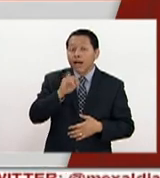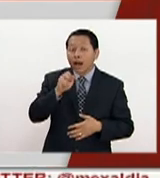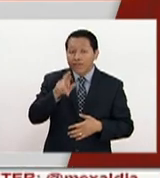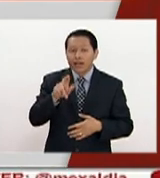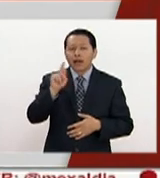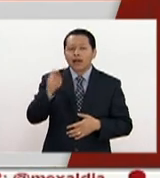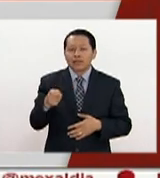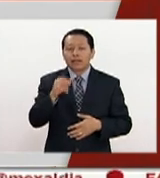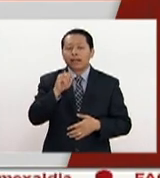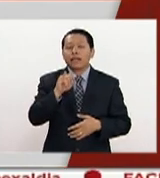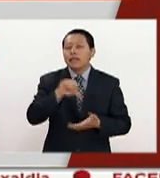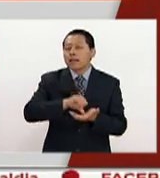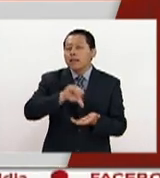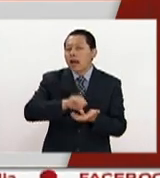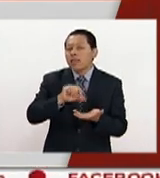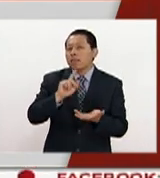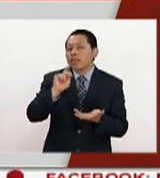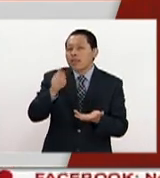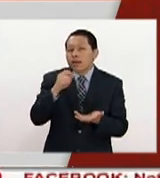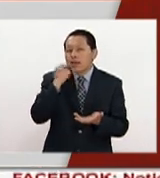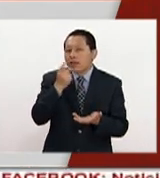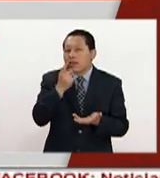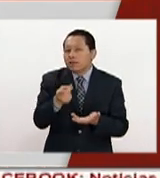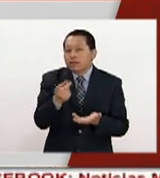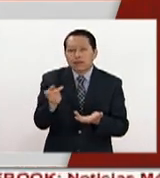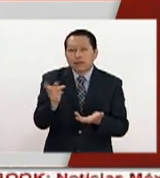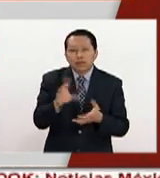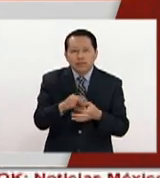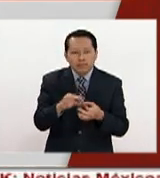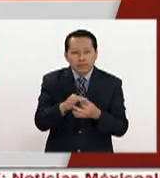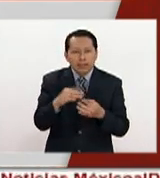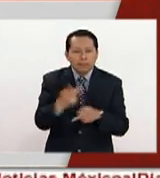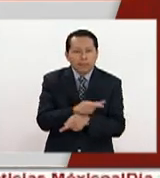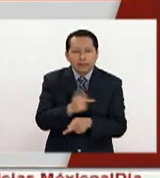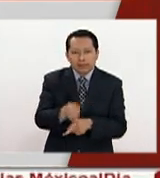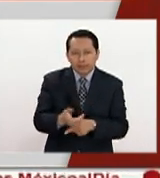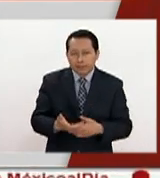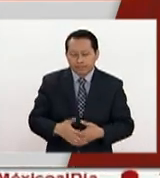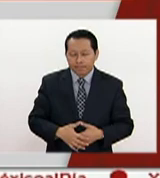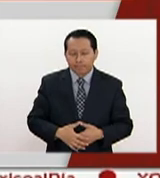¿qué representa Irán y lo que está sucediendo en estos momentos en ese país?